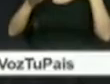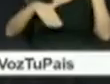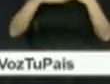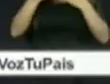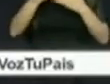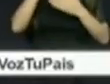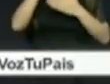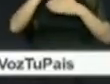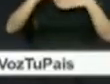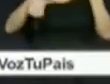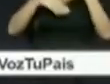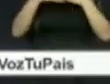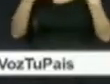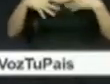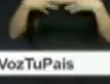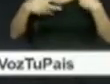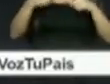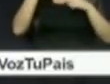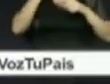Imagínate cómo estamos. Estamos